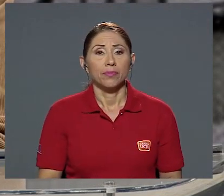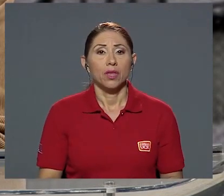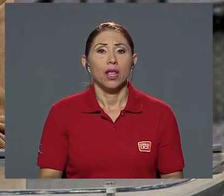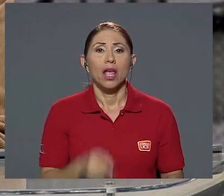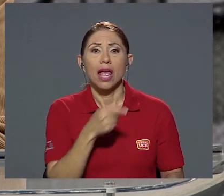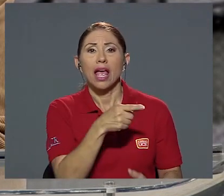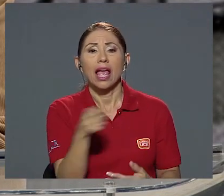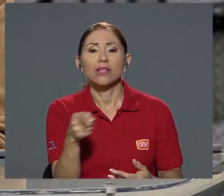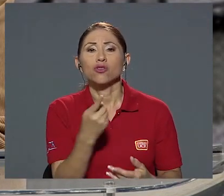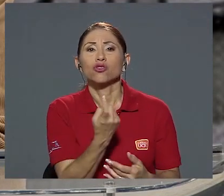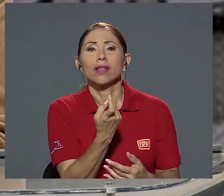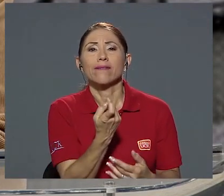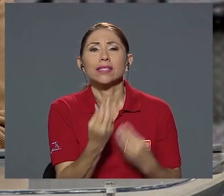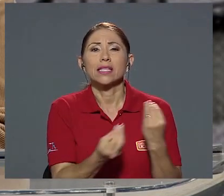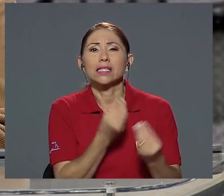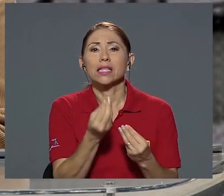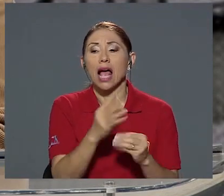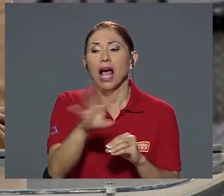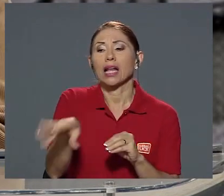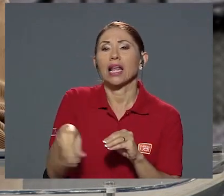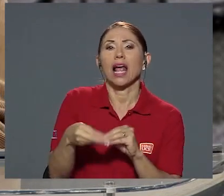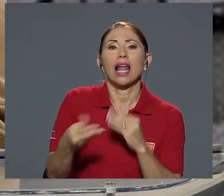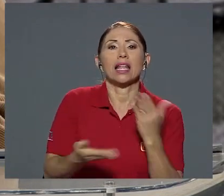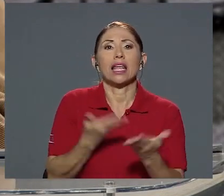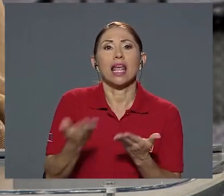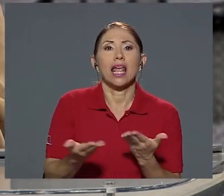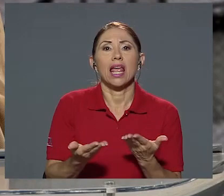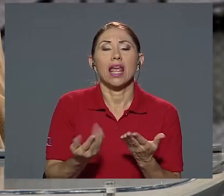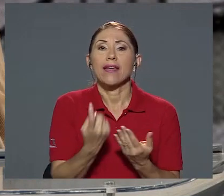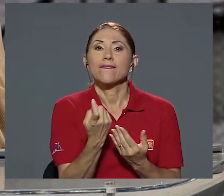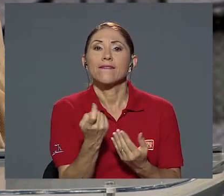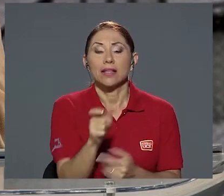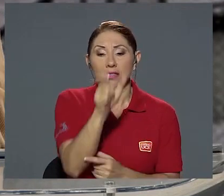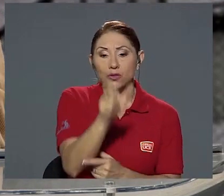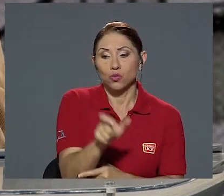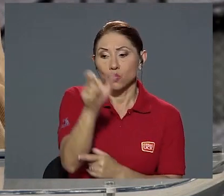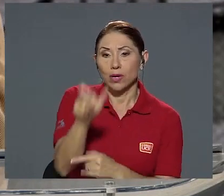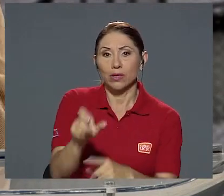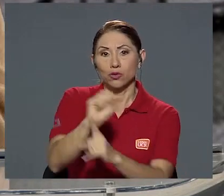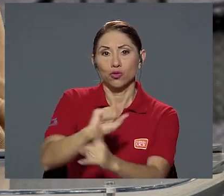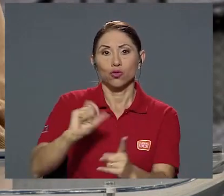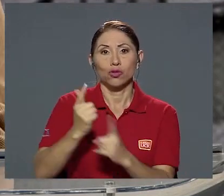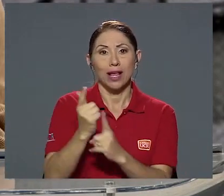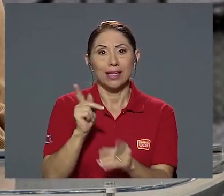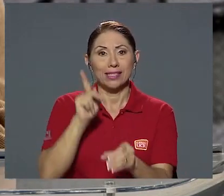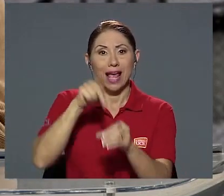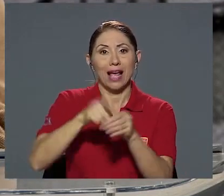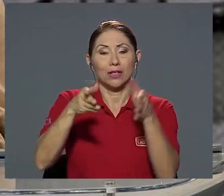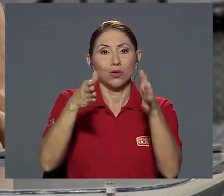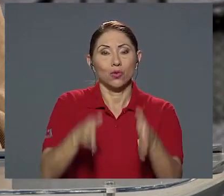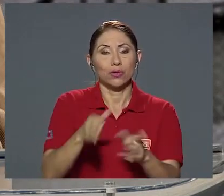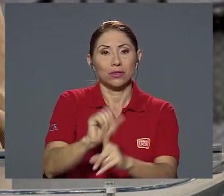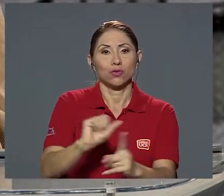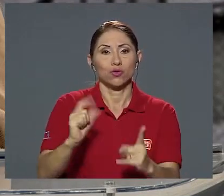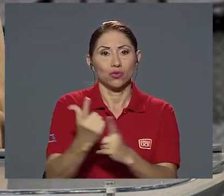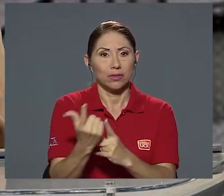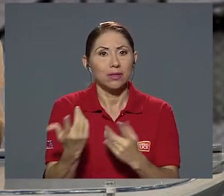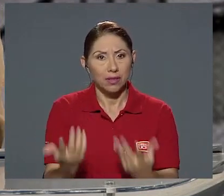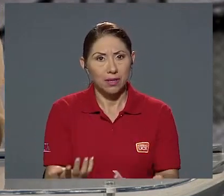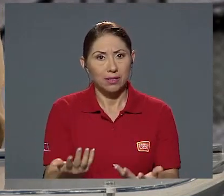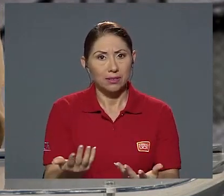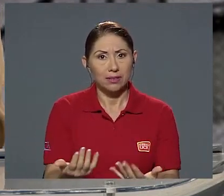panel con relación a la conformación de sujetos sociales, actores sociales, que llegan a esta